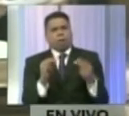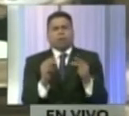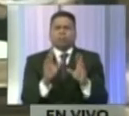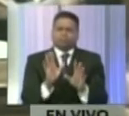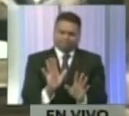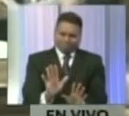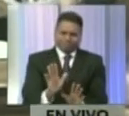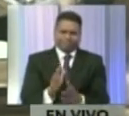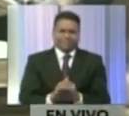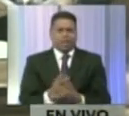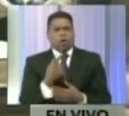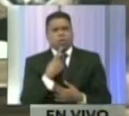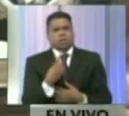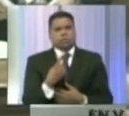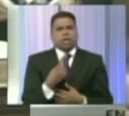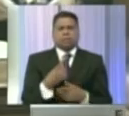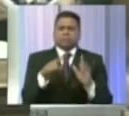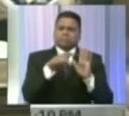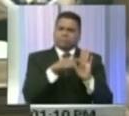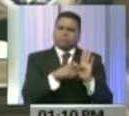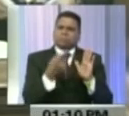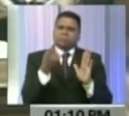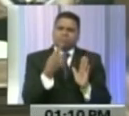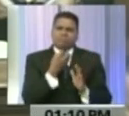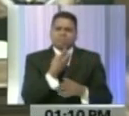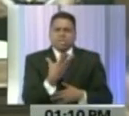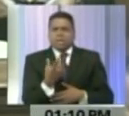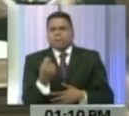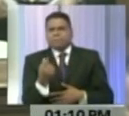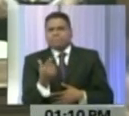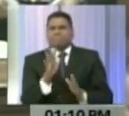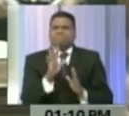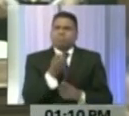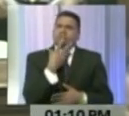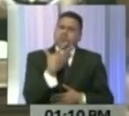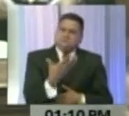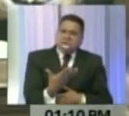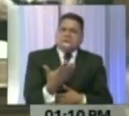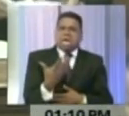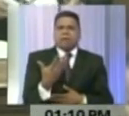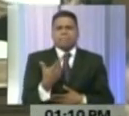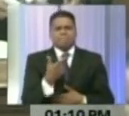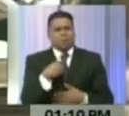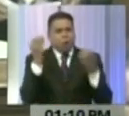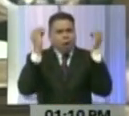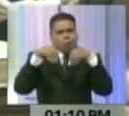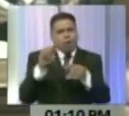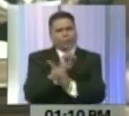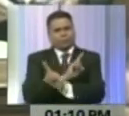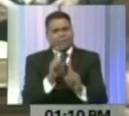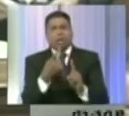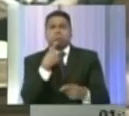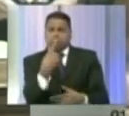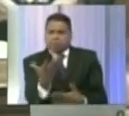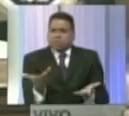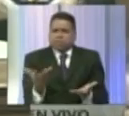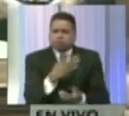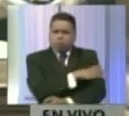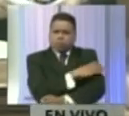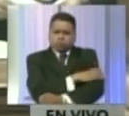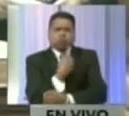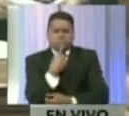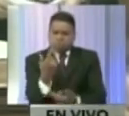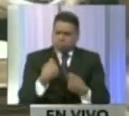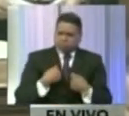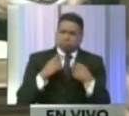me han dicho, bueno, Aristóbulo, esta medida está bien, pero aquí tiene que hacer esto. Yo estoy de acuerdo hasta aquí, pero aquí no estoy de acuerdo. Y lo han dicho, y a mí muchos más lo han